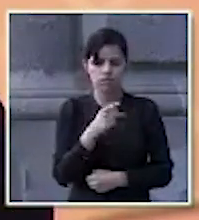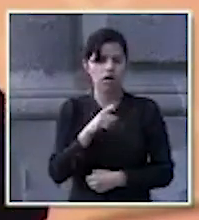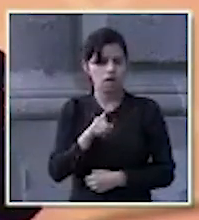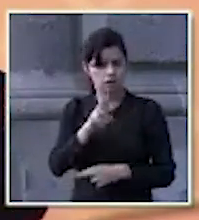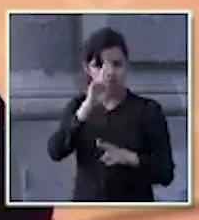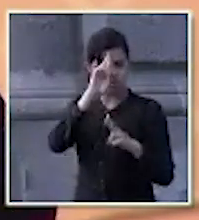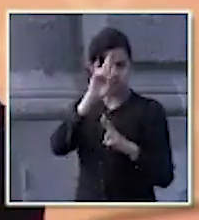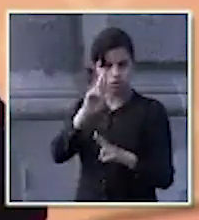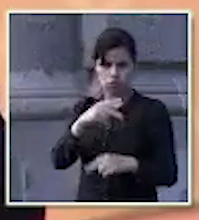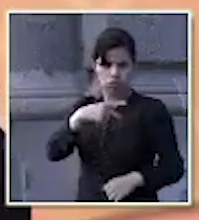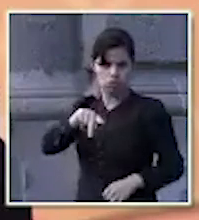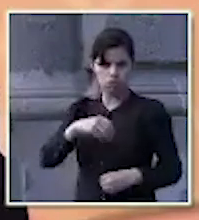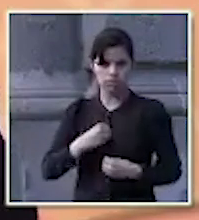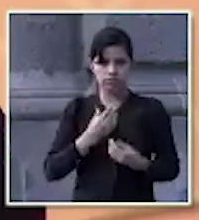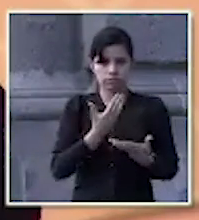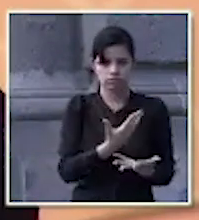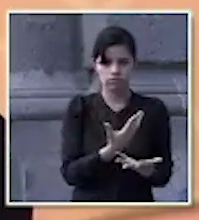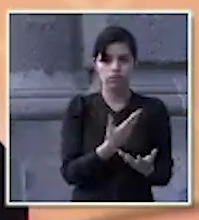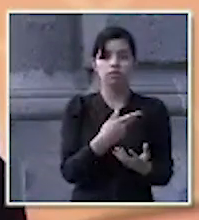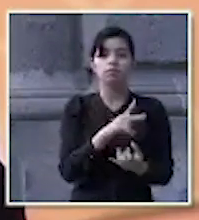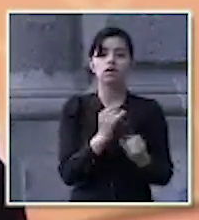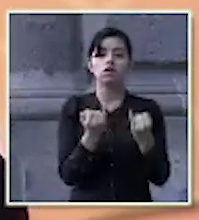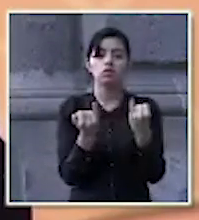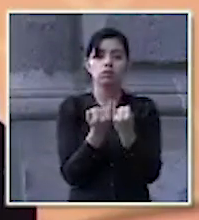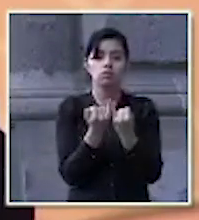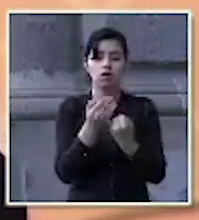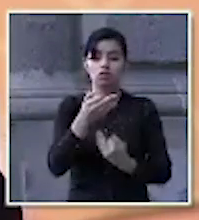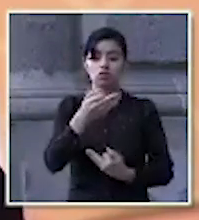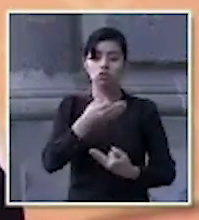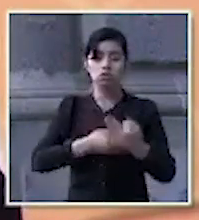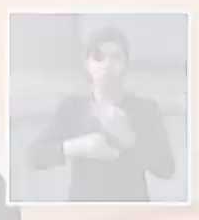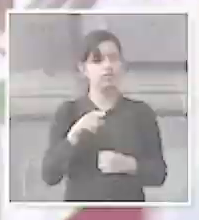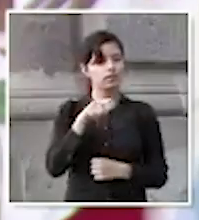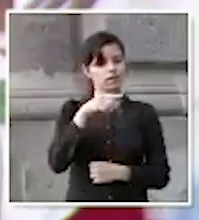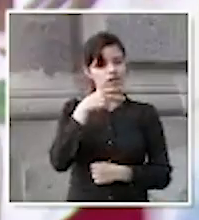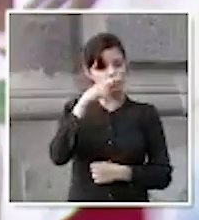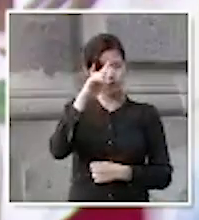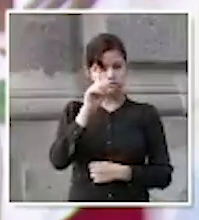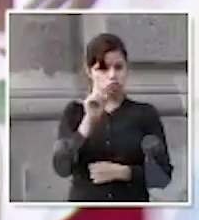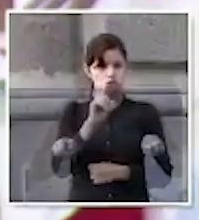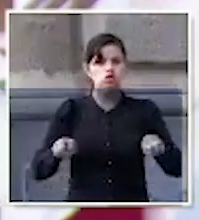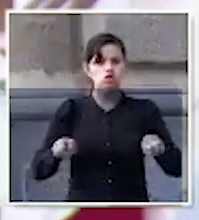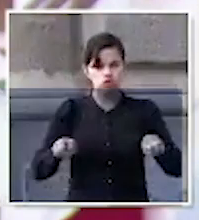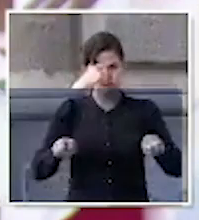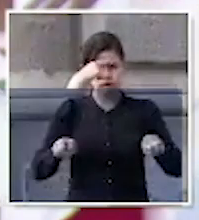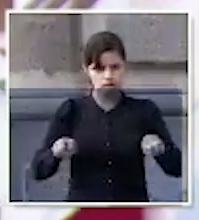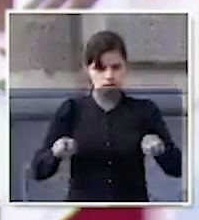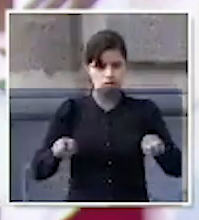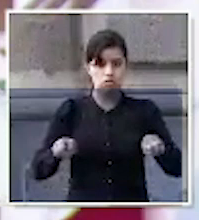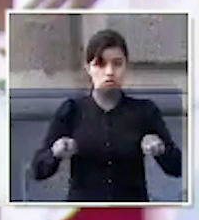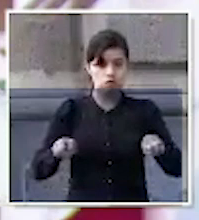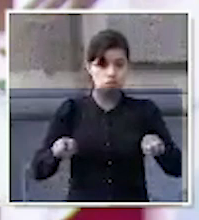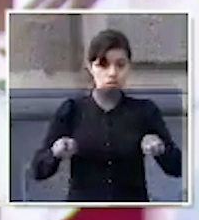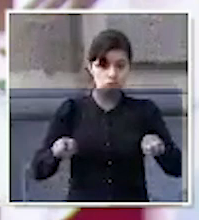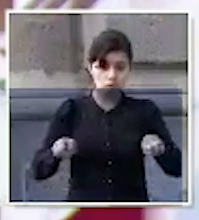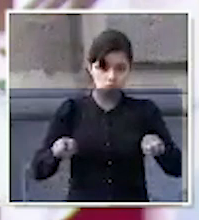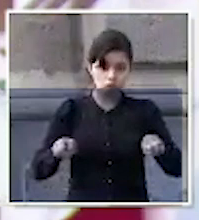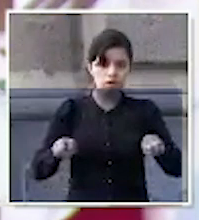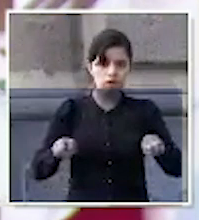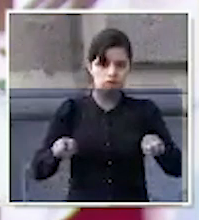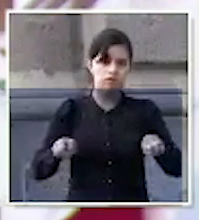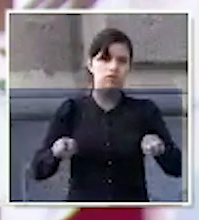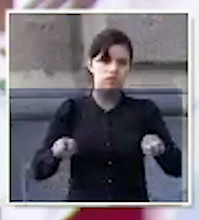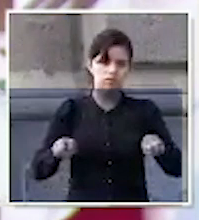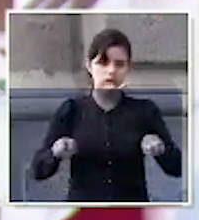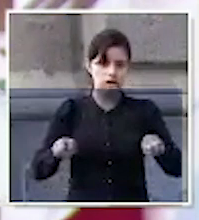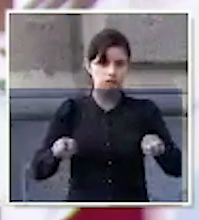tiempo haciendo valer los derechos de los participantes en el torneo electoral. Que la desinformación se combate con información